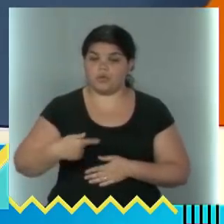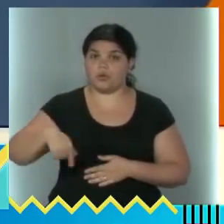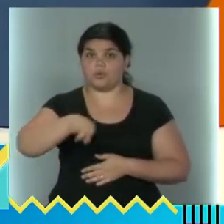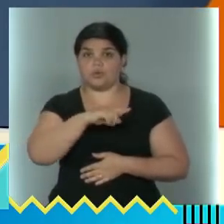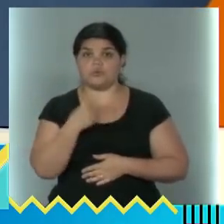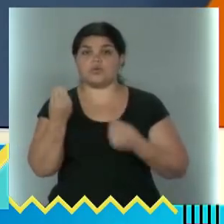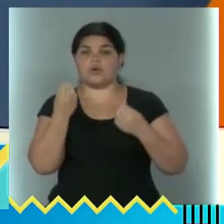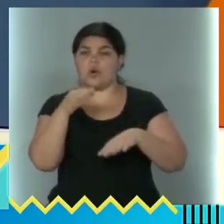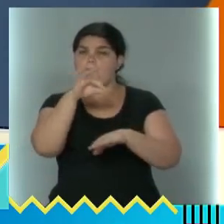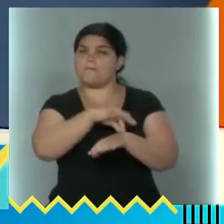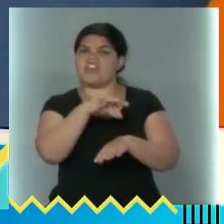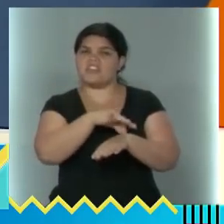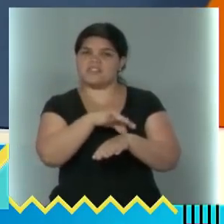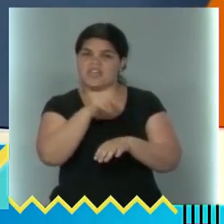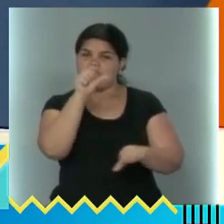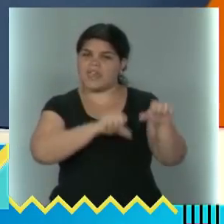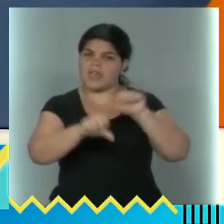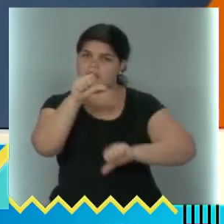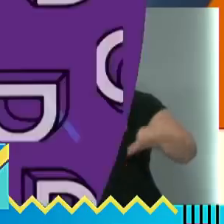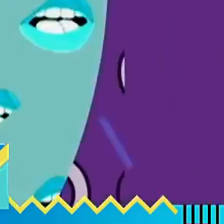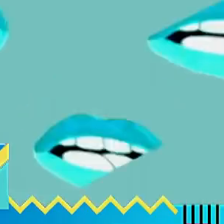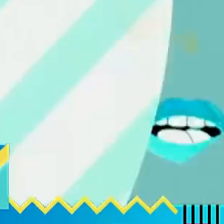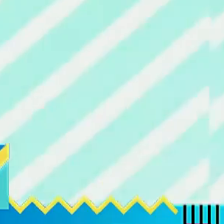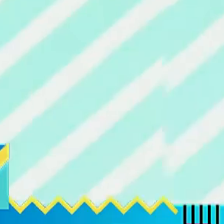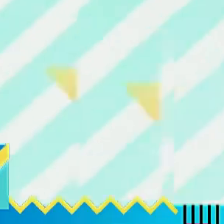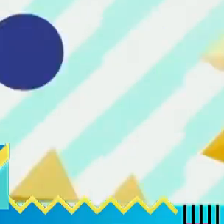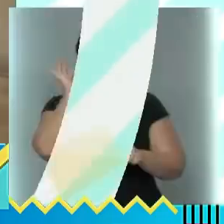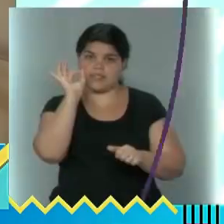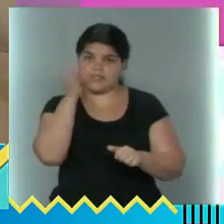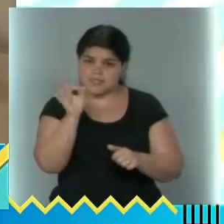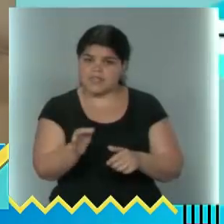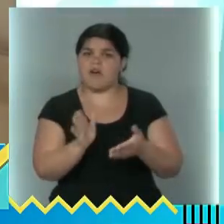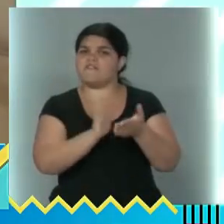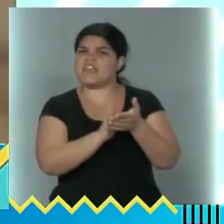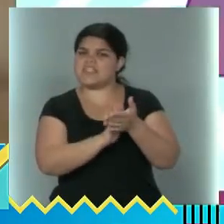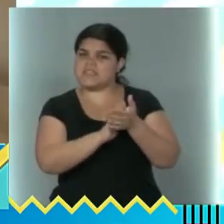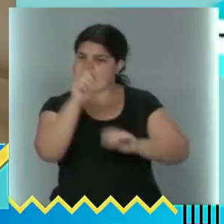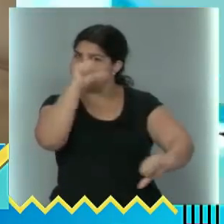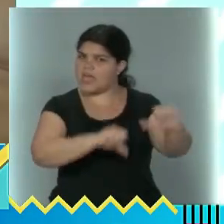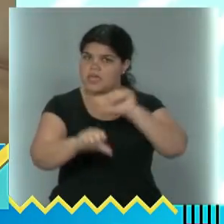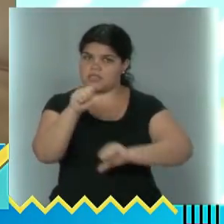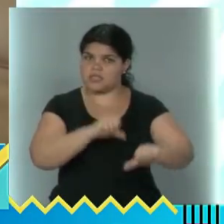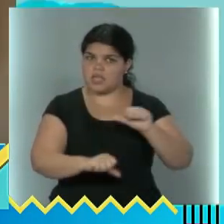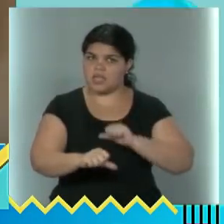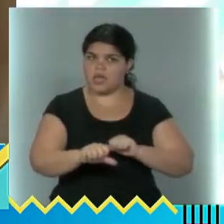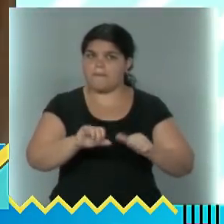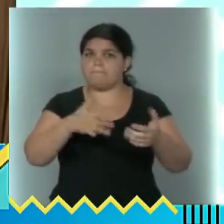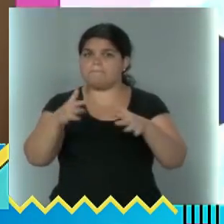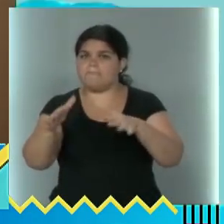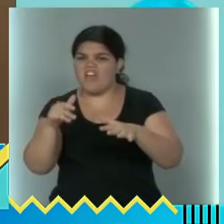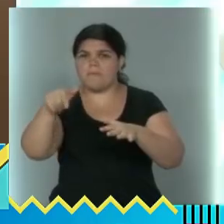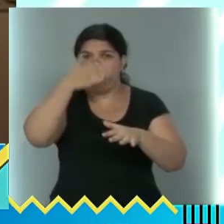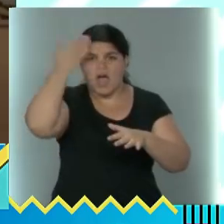una medicina basada en la evidencia científica, no hay todavía en la enfermedad de Parkinson